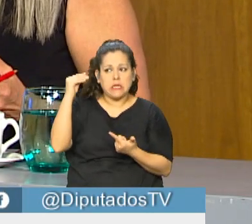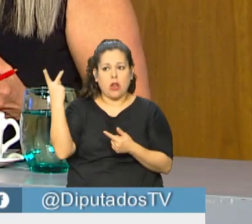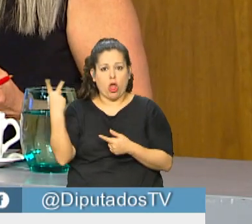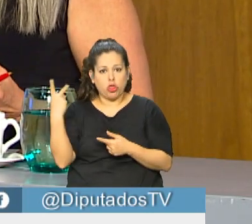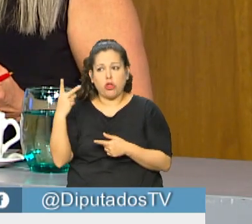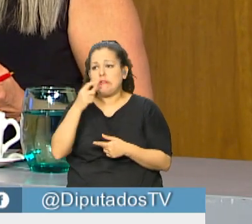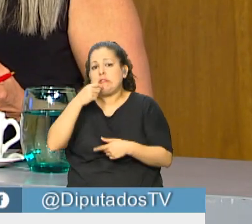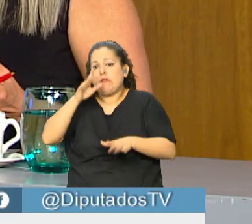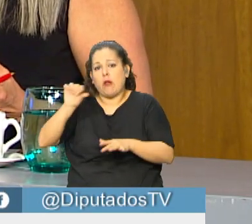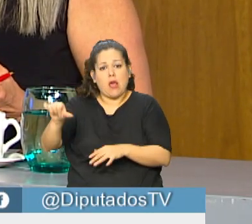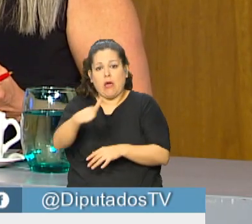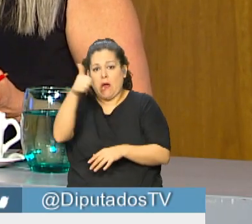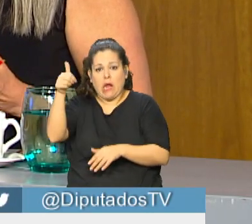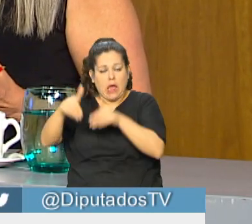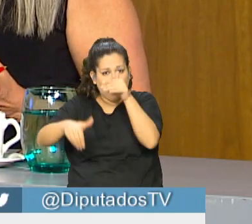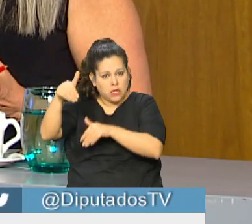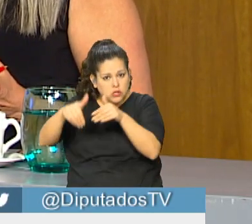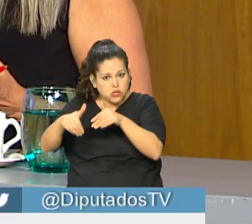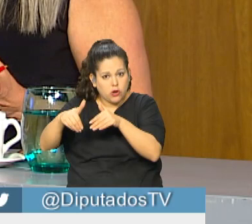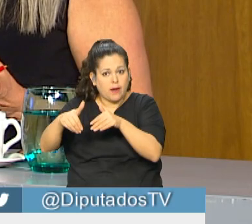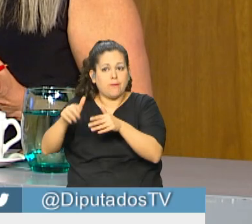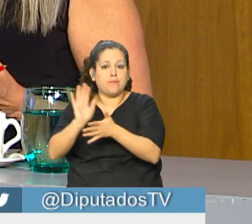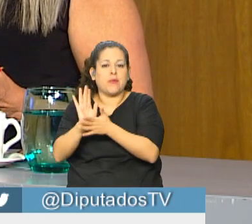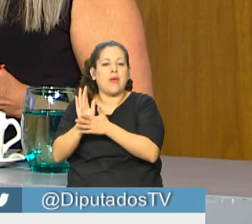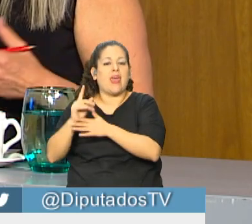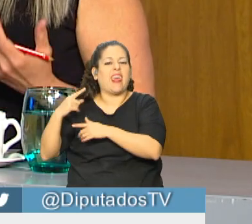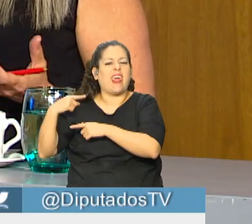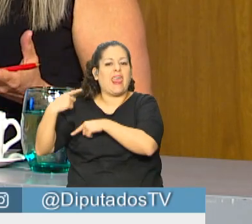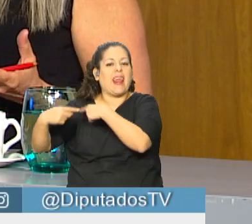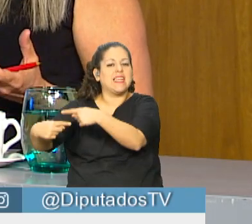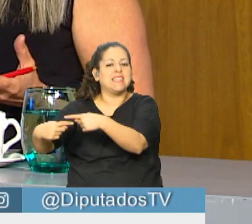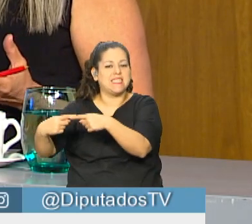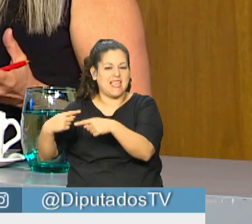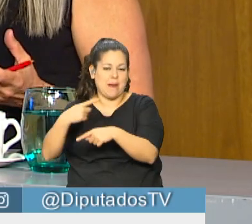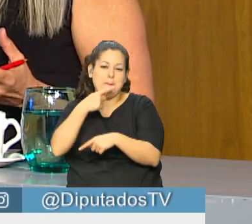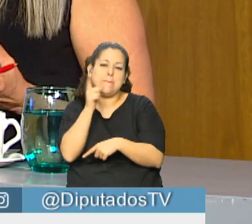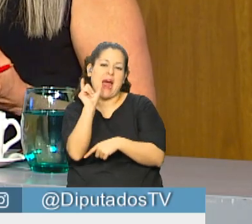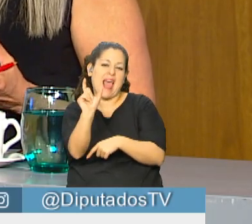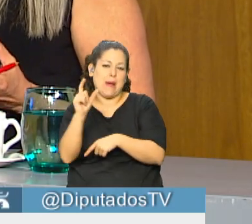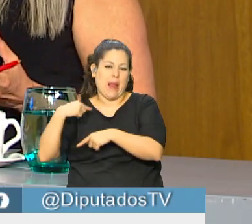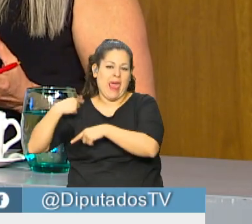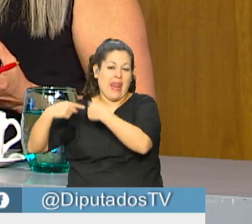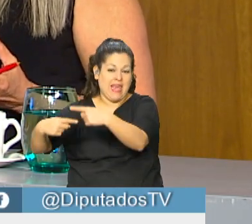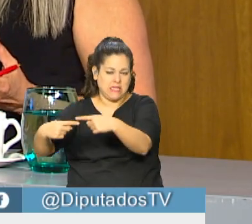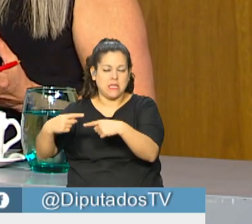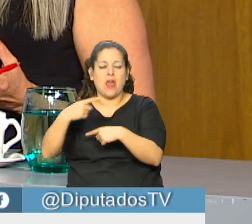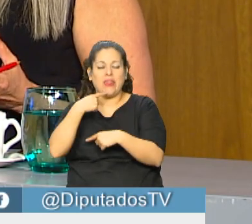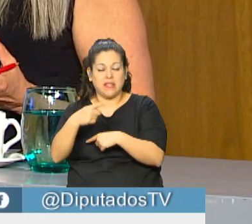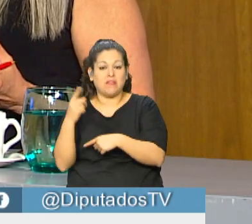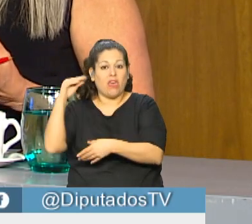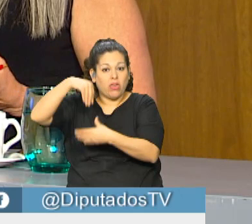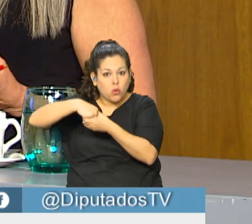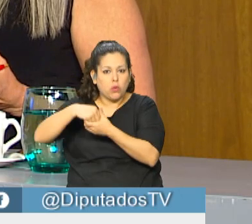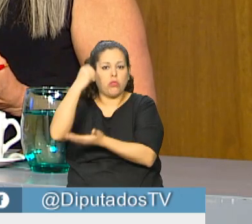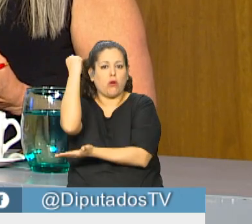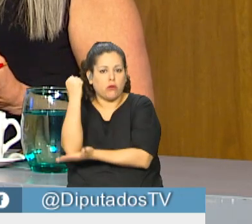eventualmente ganan una elección. Dentro de la herencia, se usó mucho esta palabra, ¿no? Dentro de la herencia va a estar la economía, dentro de la